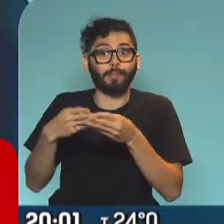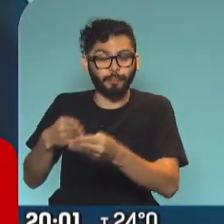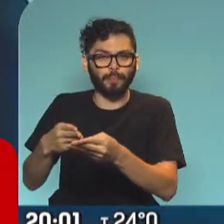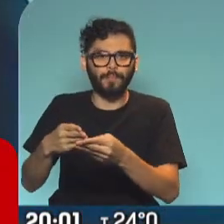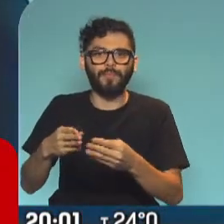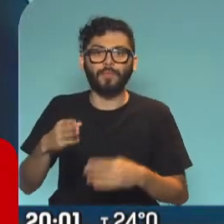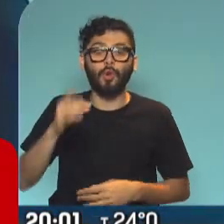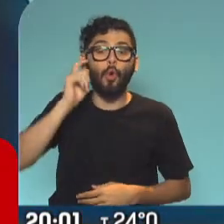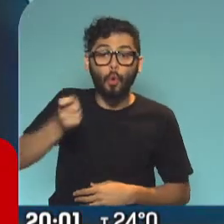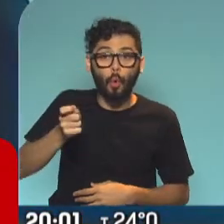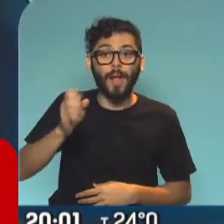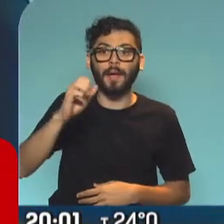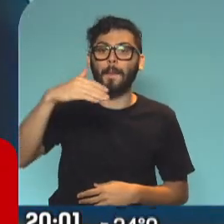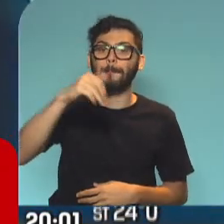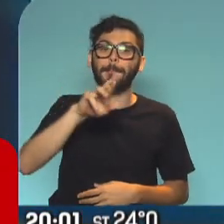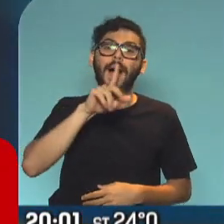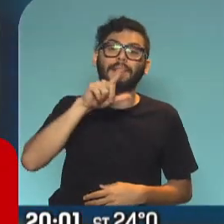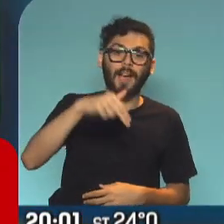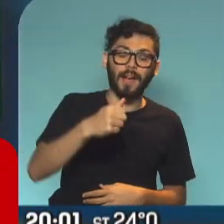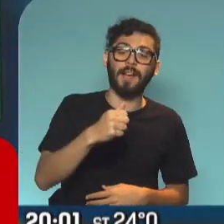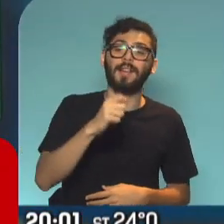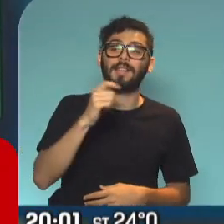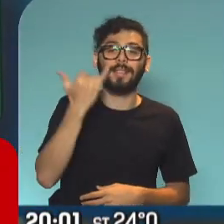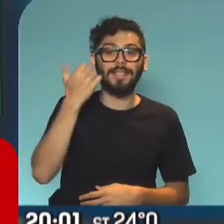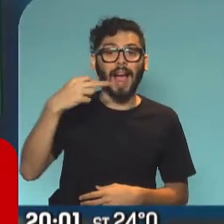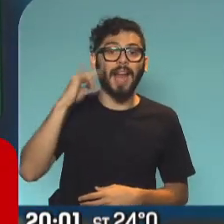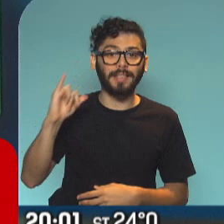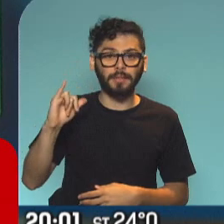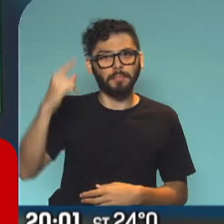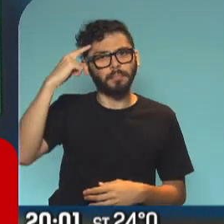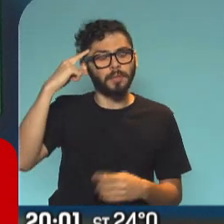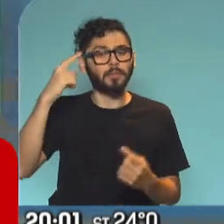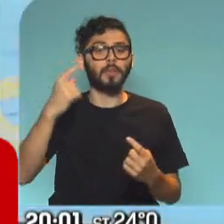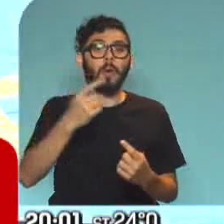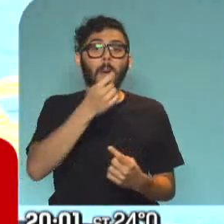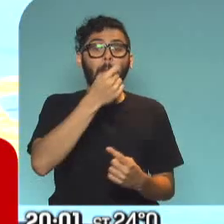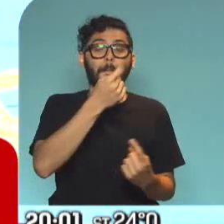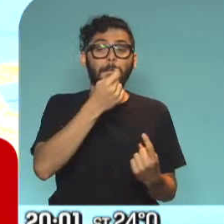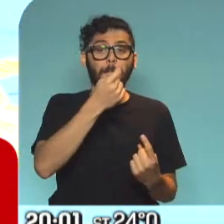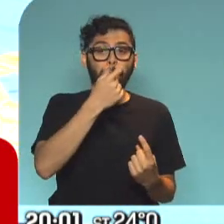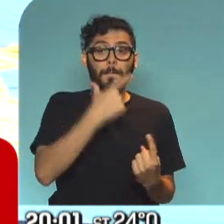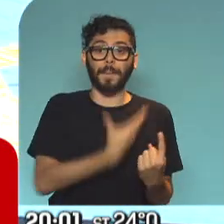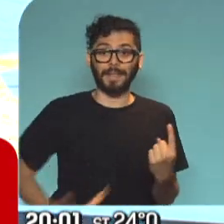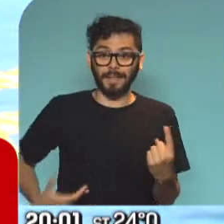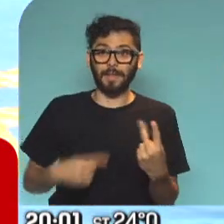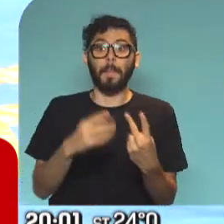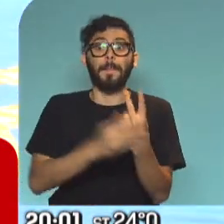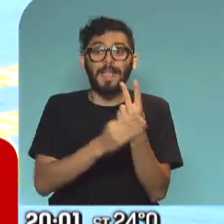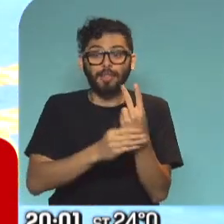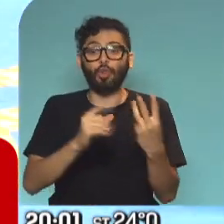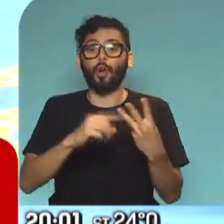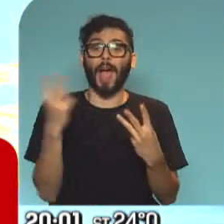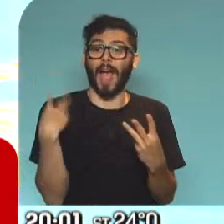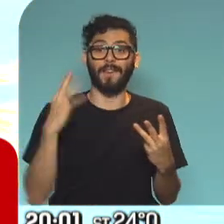Yáñez, que es la jueza de primera instancia, había entendido que no había razones para imputarlo ni al presidente, ni al ministro de Defensa, ni al comandante de la